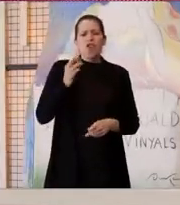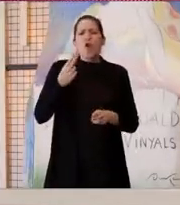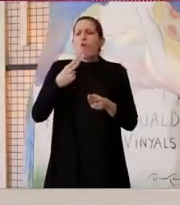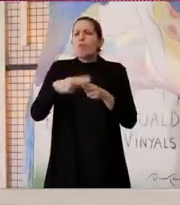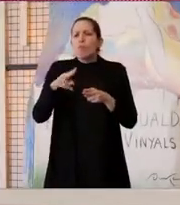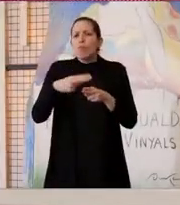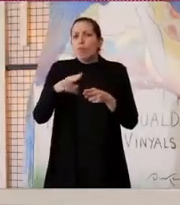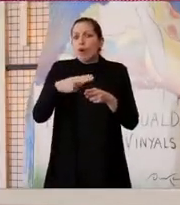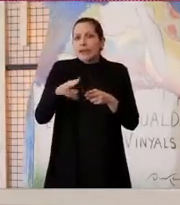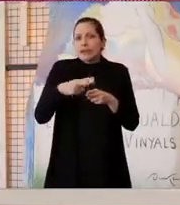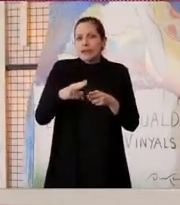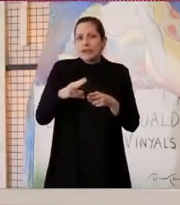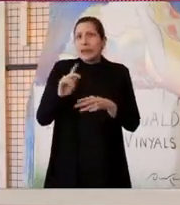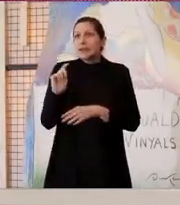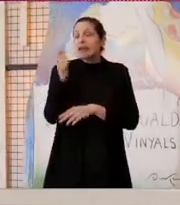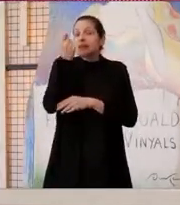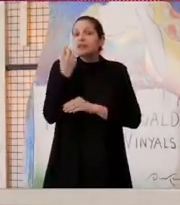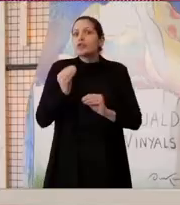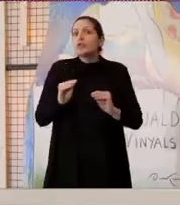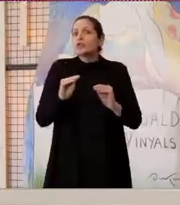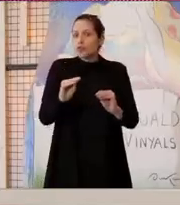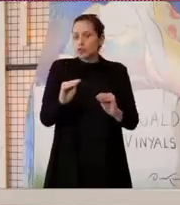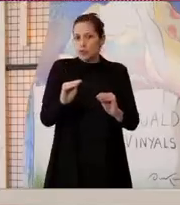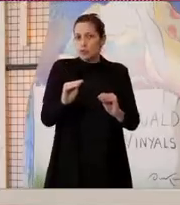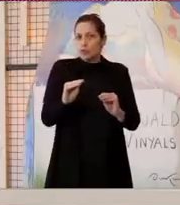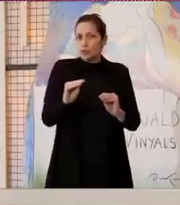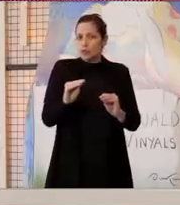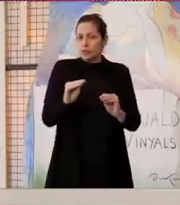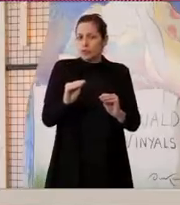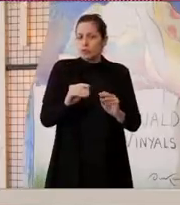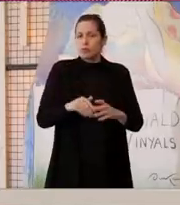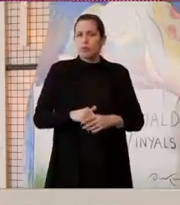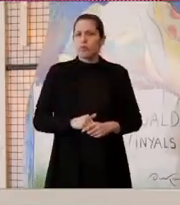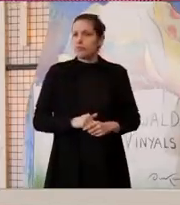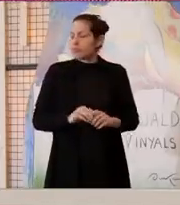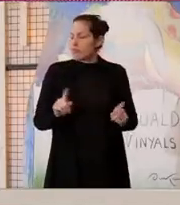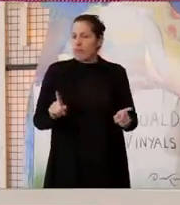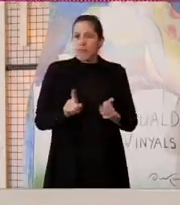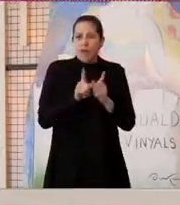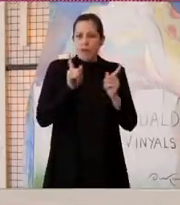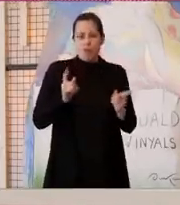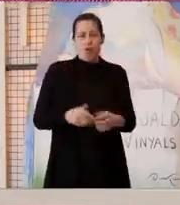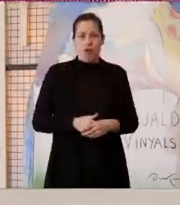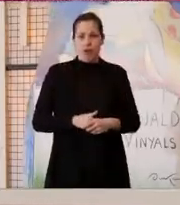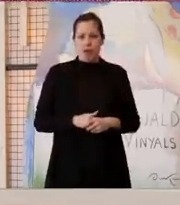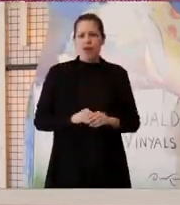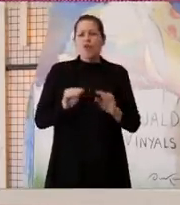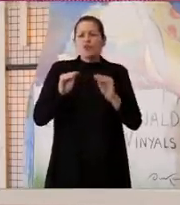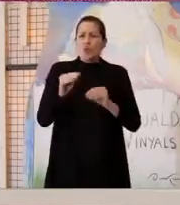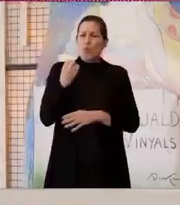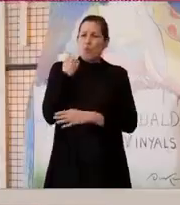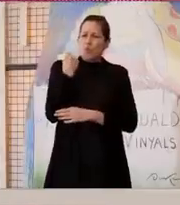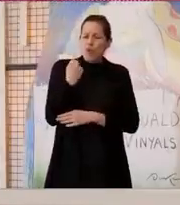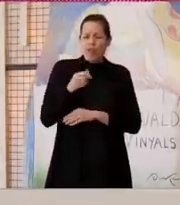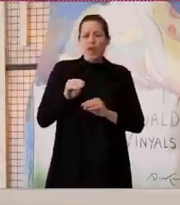en marcha el éxito de las políticas que hayan puesto en marcha su poder su